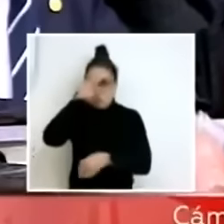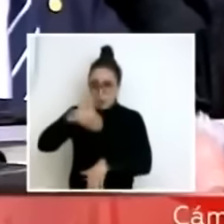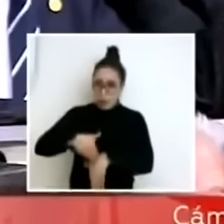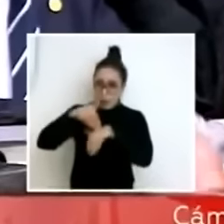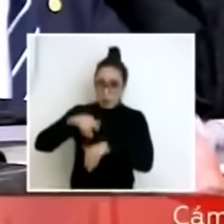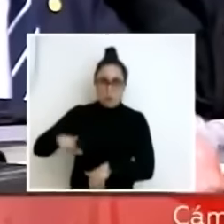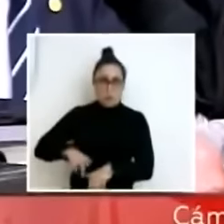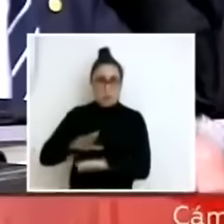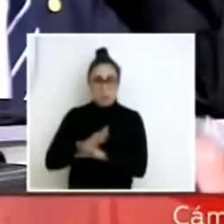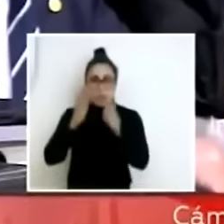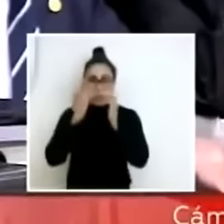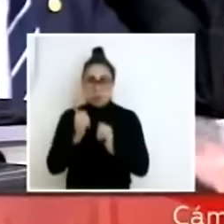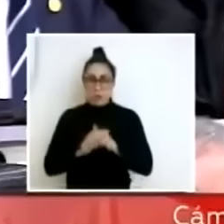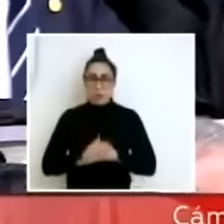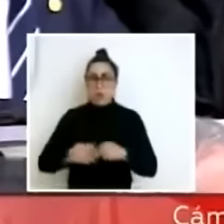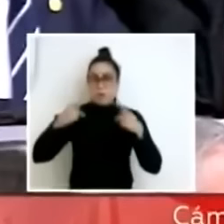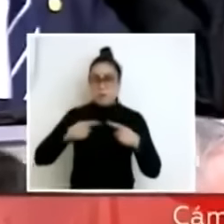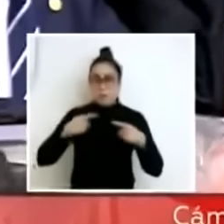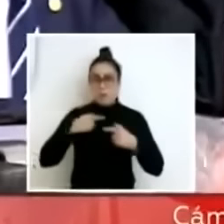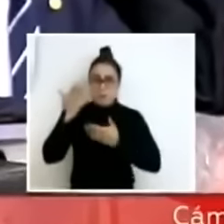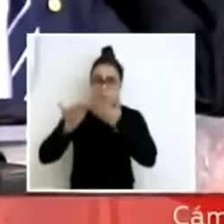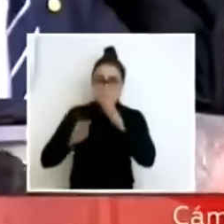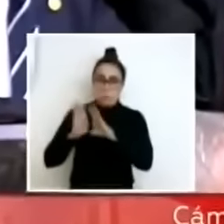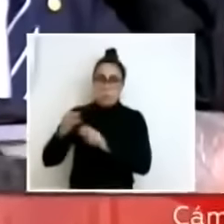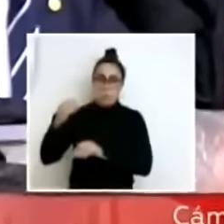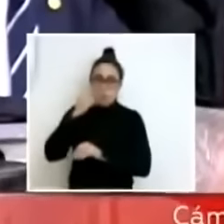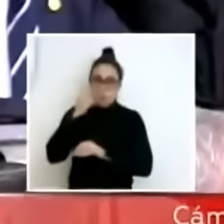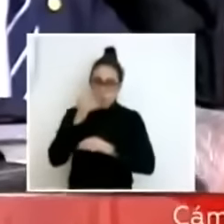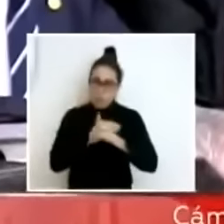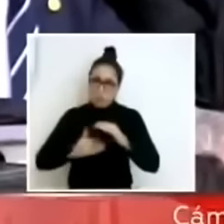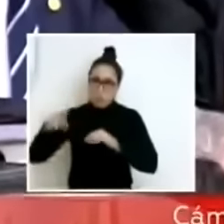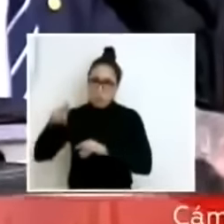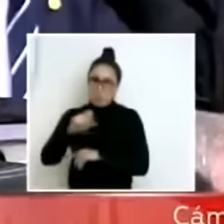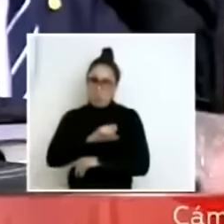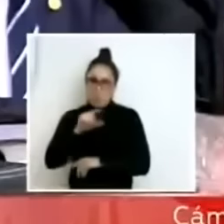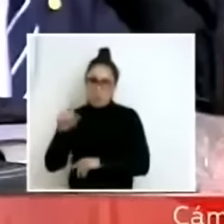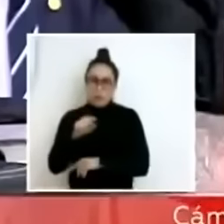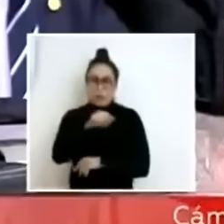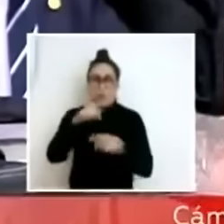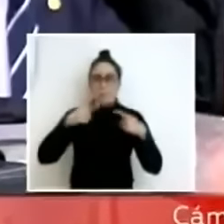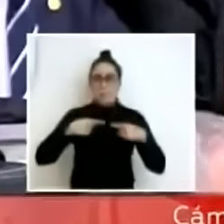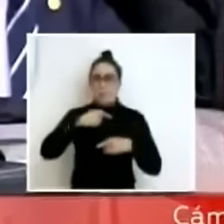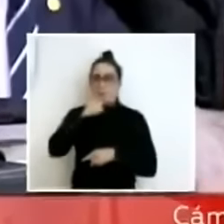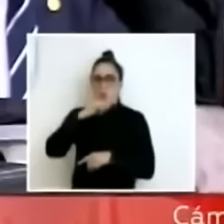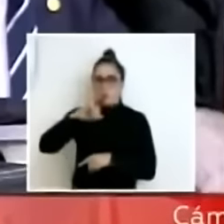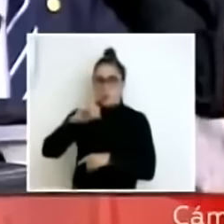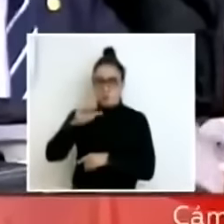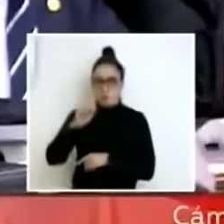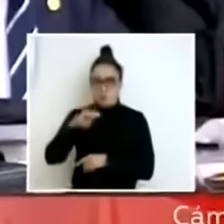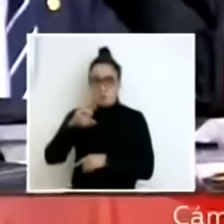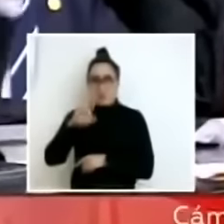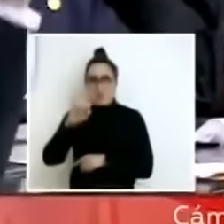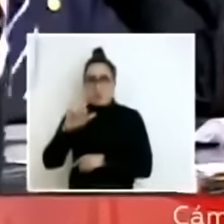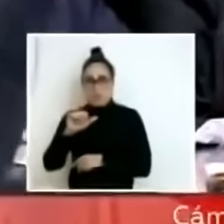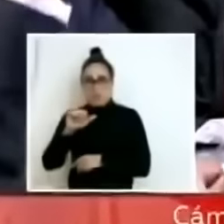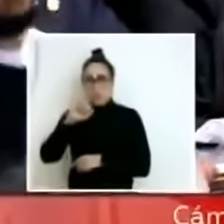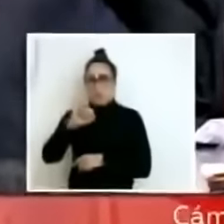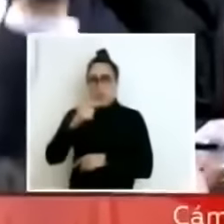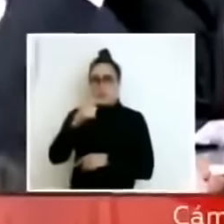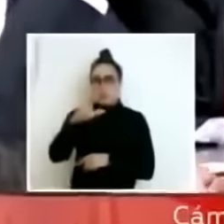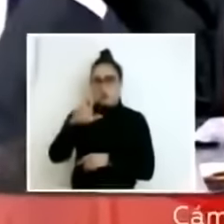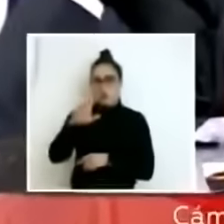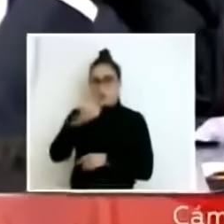cortapisas juristas y Patriotas de Primera Plana José María Iglesias José María